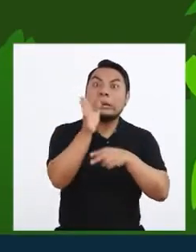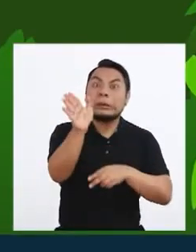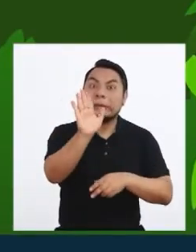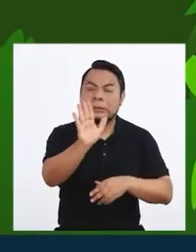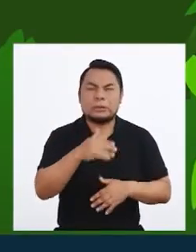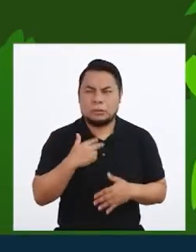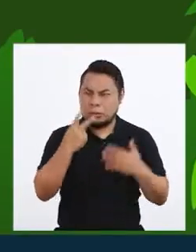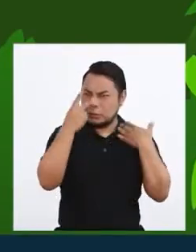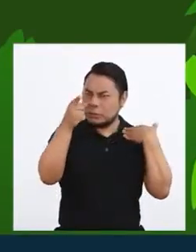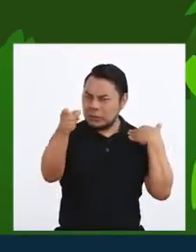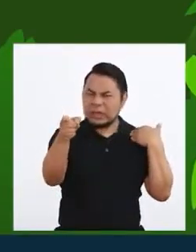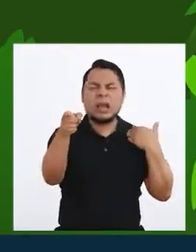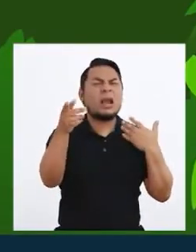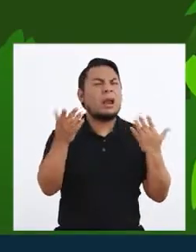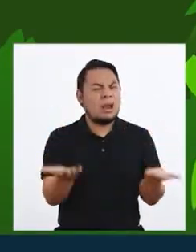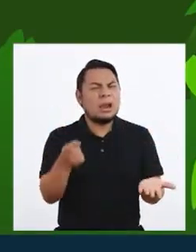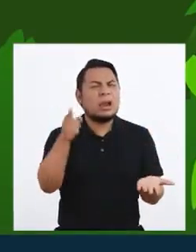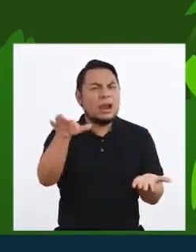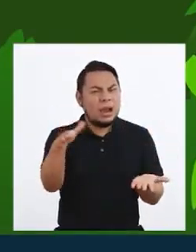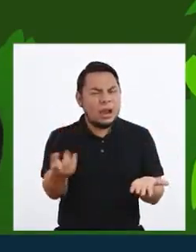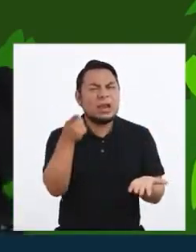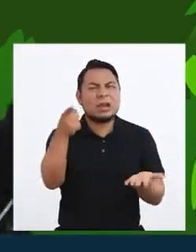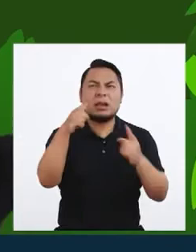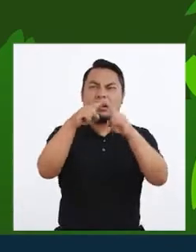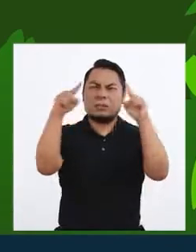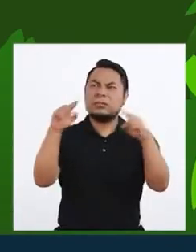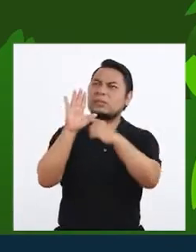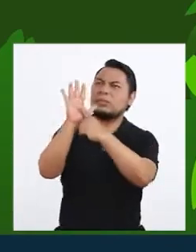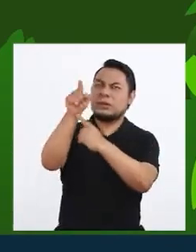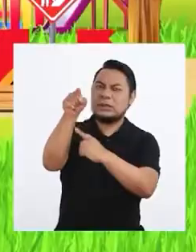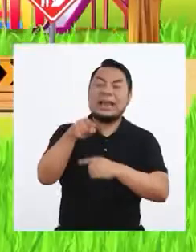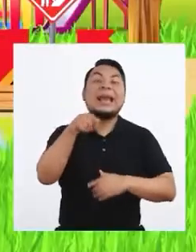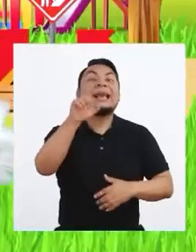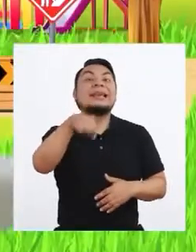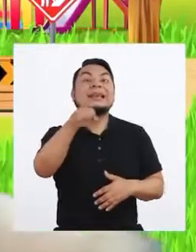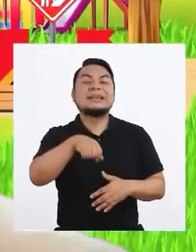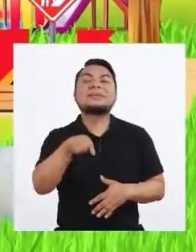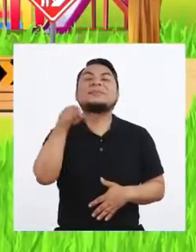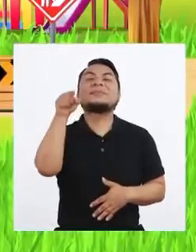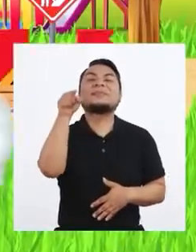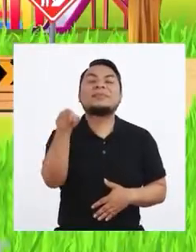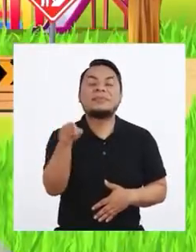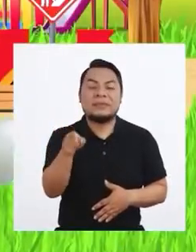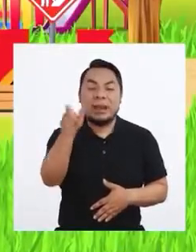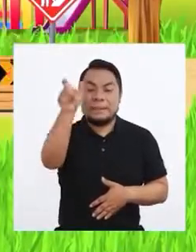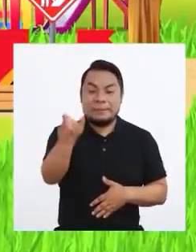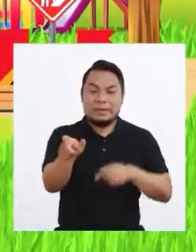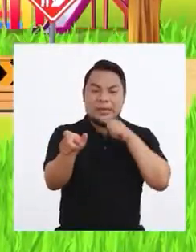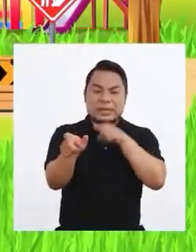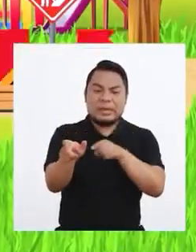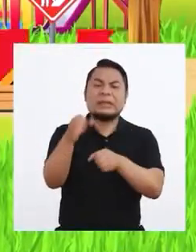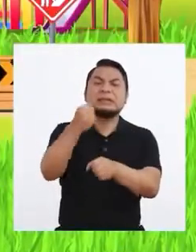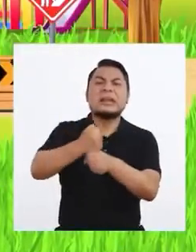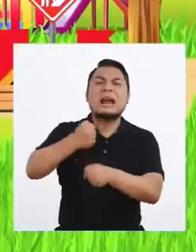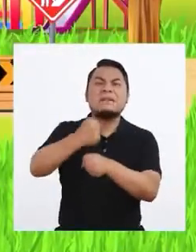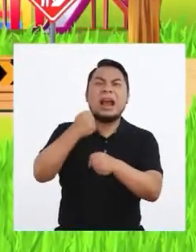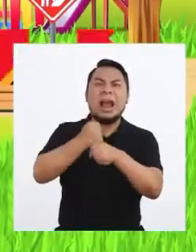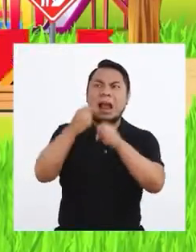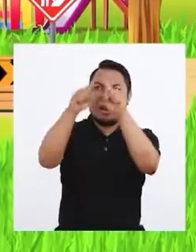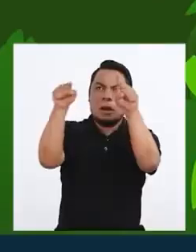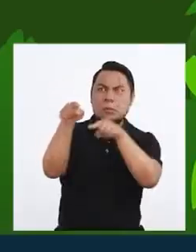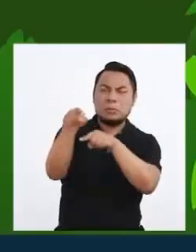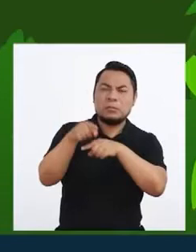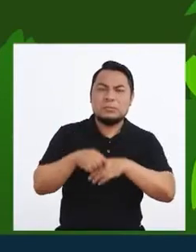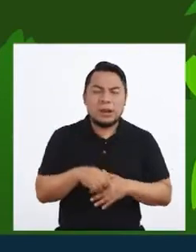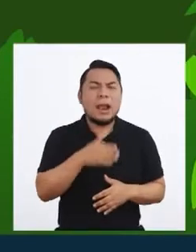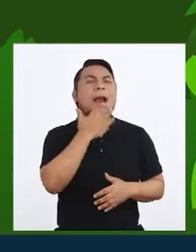tener cuidado. Veo que allí hay una señal. ¡Sí! Es la figura de una persona trabajando.